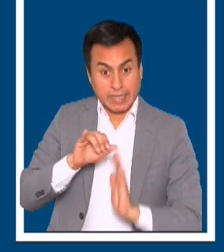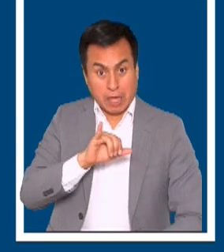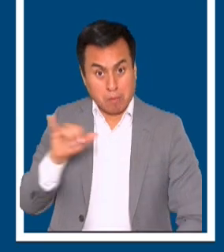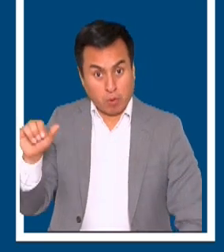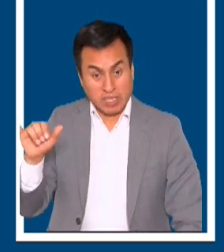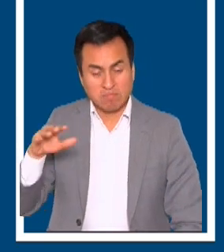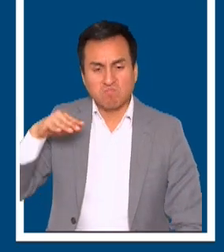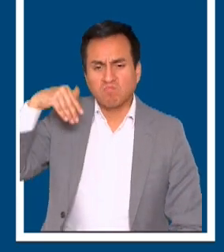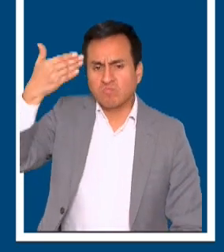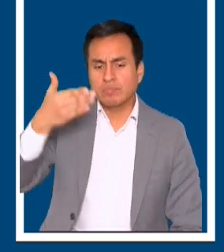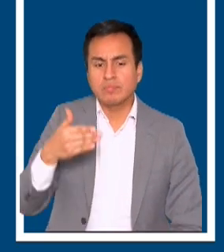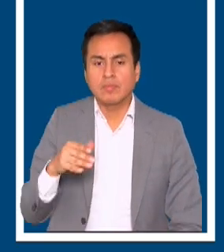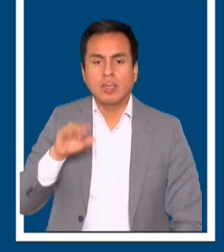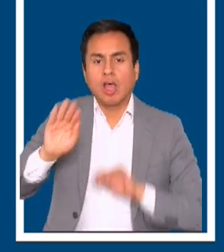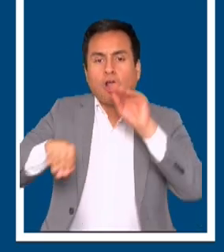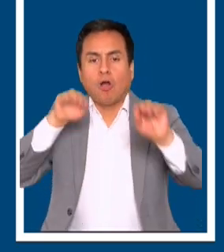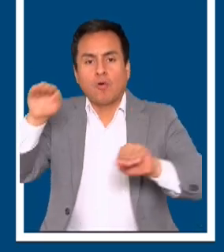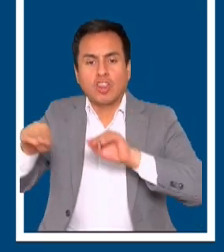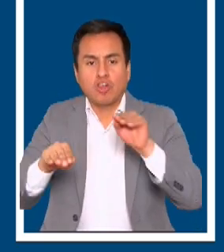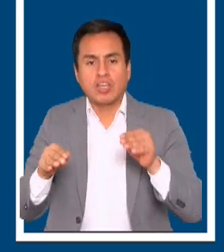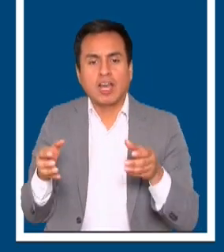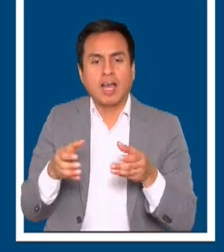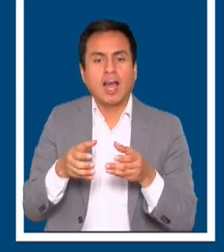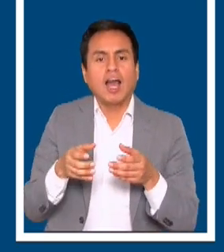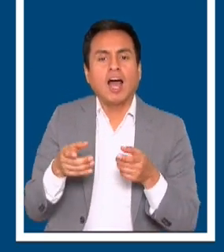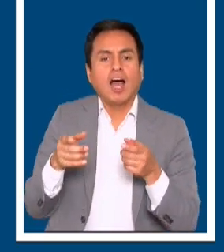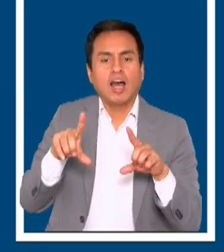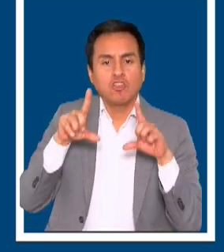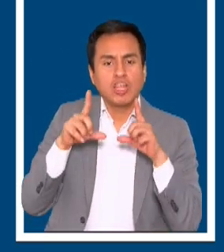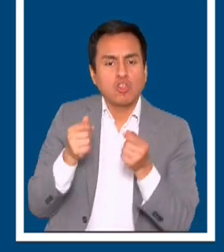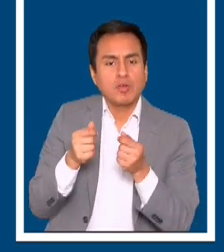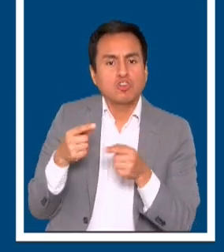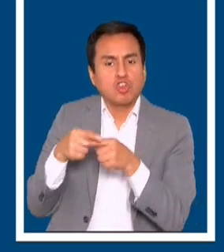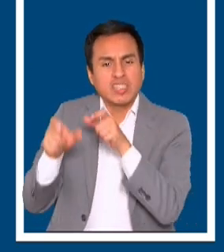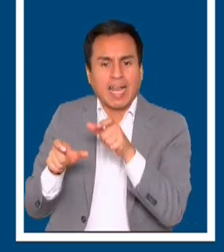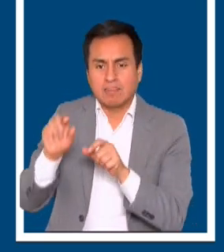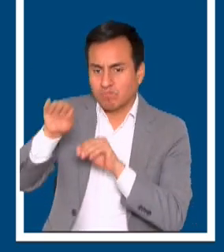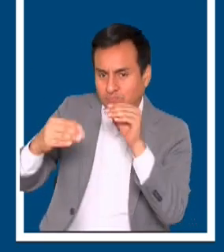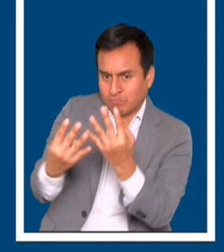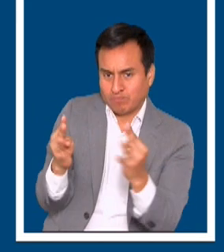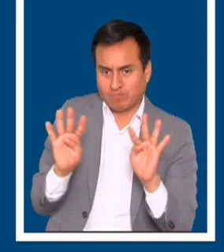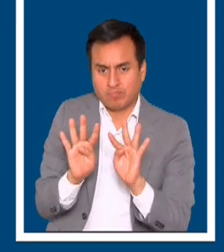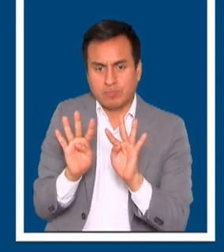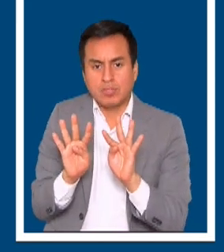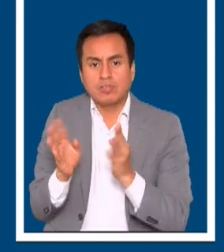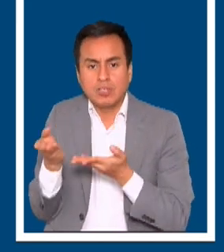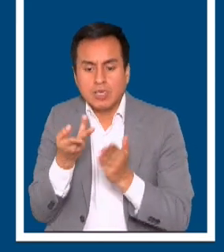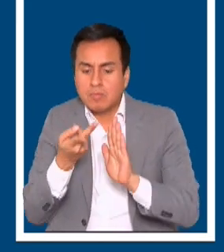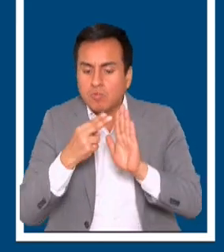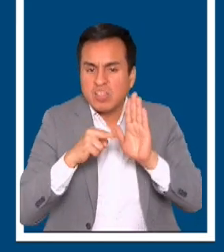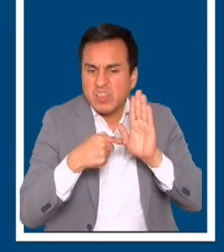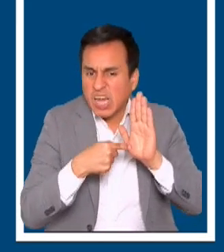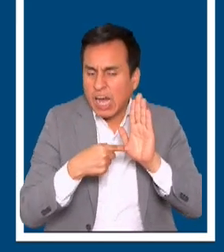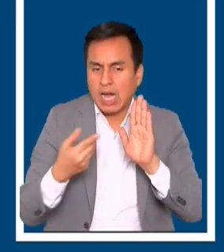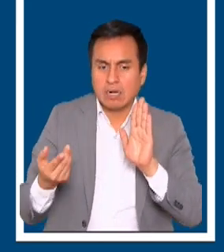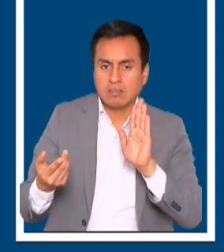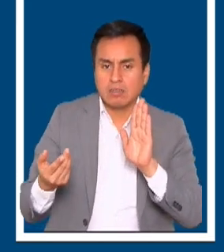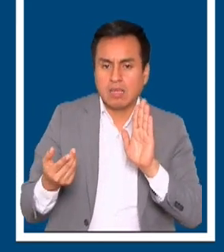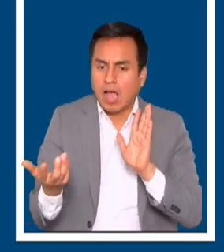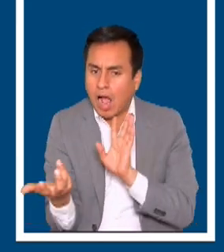vamos a hacer la convocatoria actores económicos y sociales para suscribir modificar